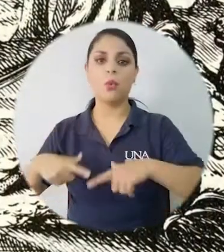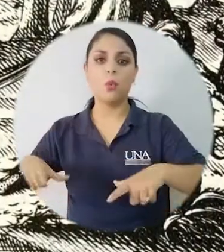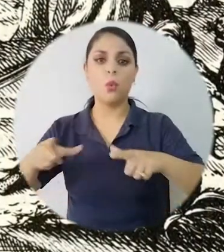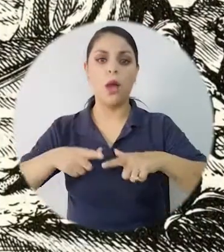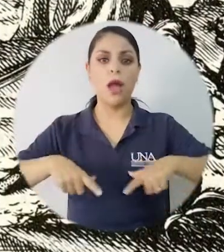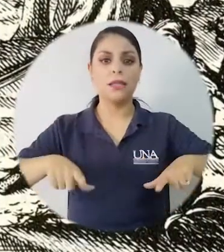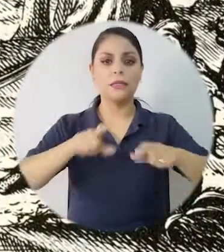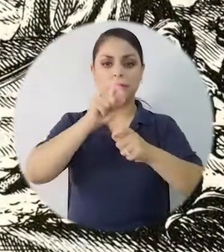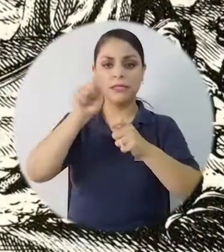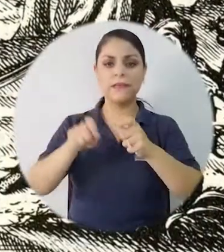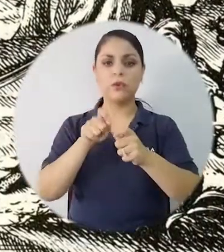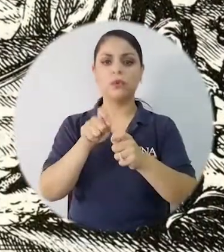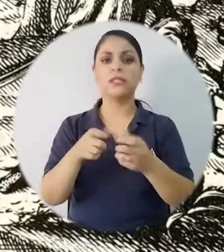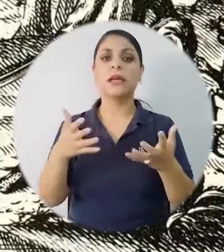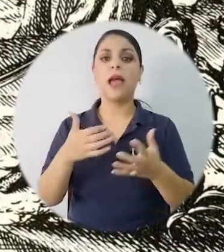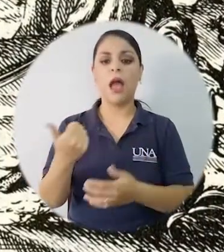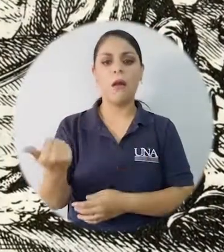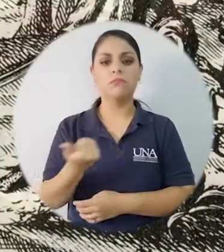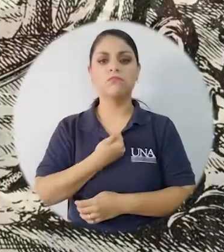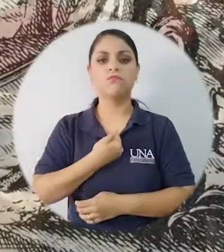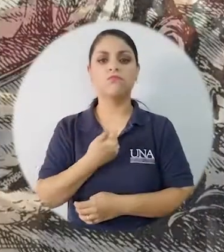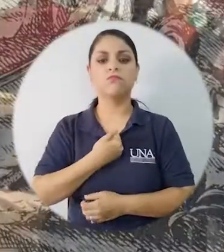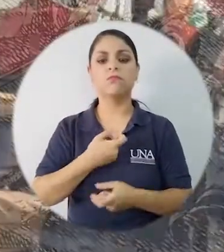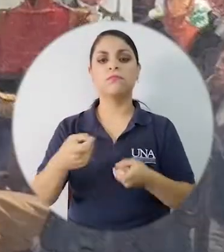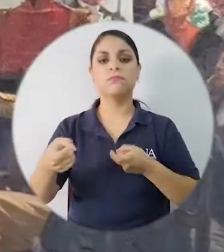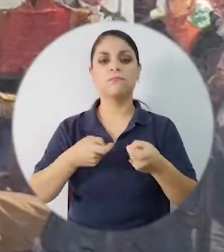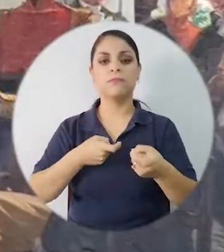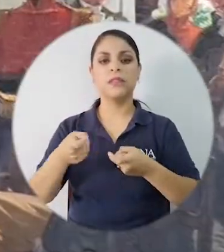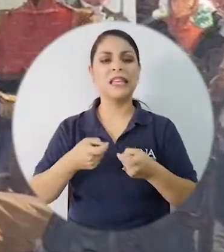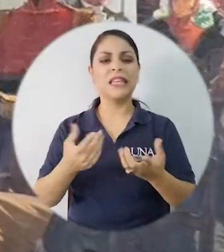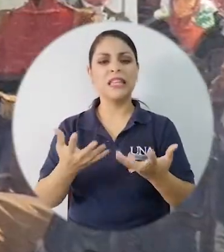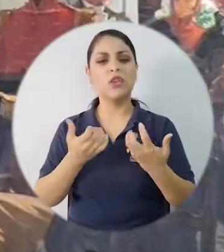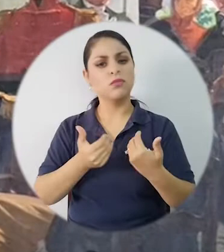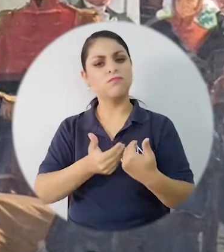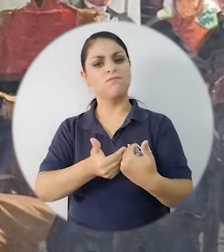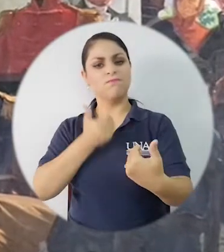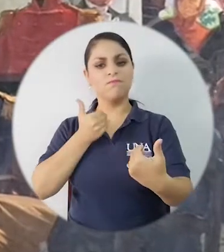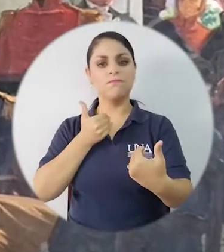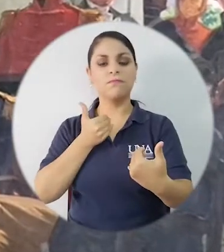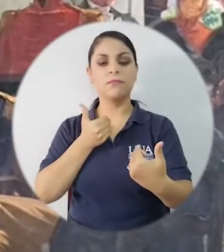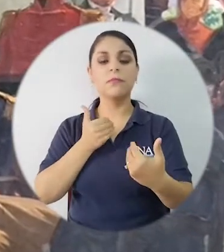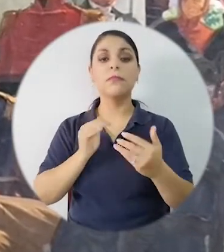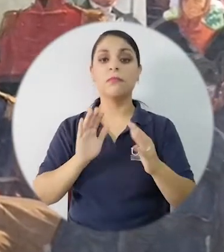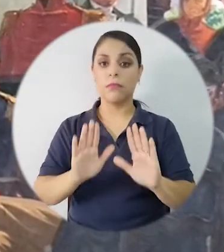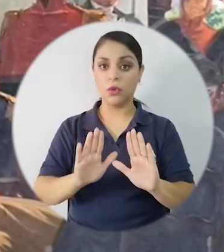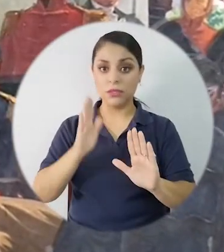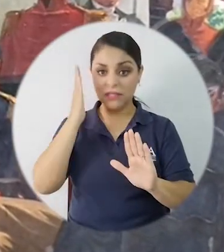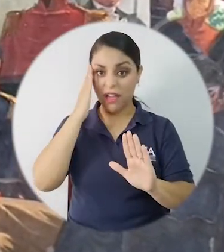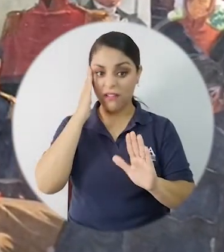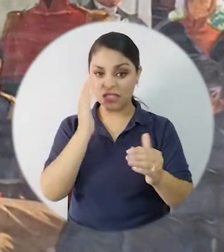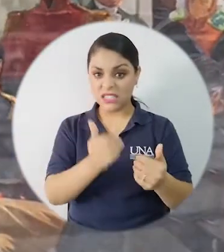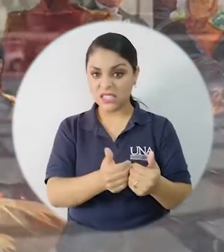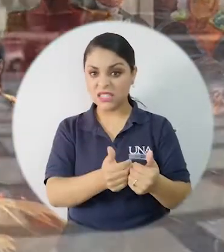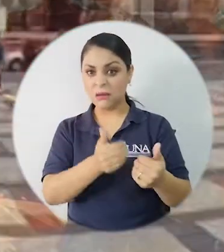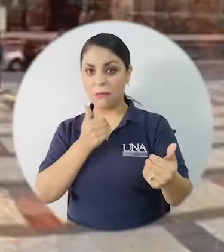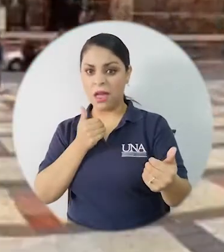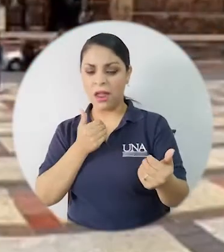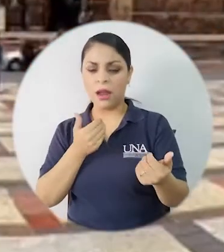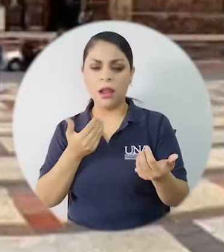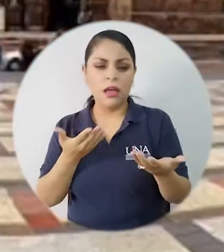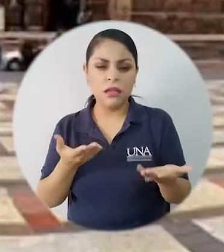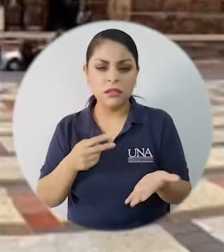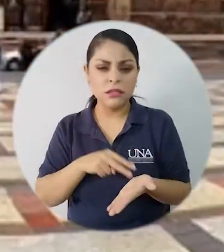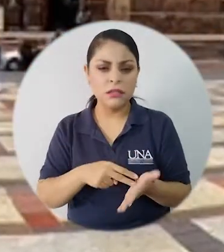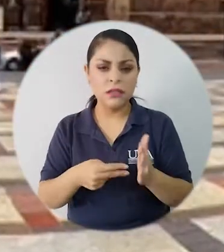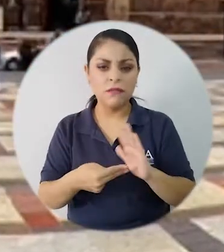lugares específicos, el autogobierno. El quererse separar, pero atención con ese